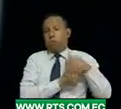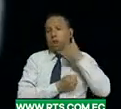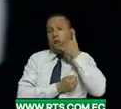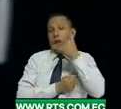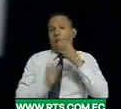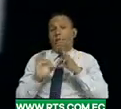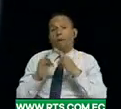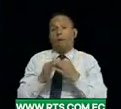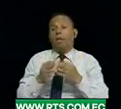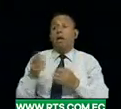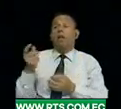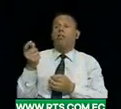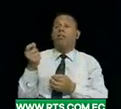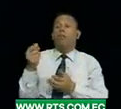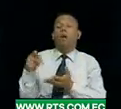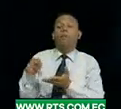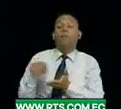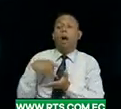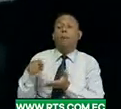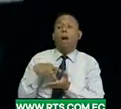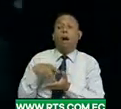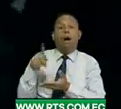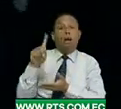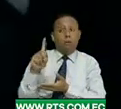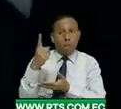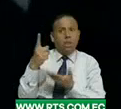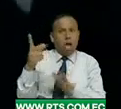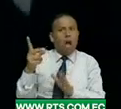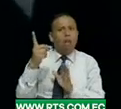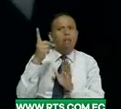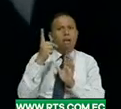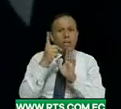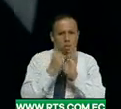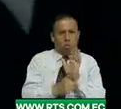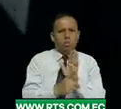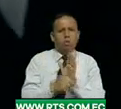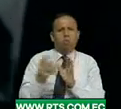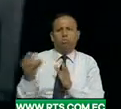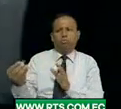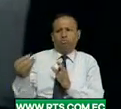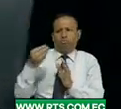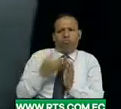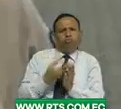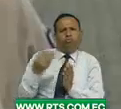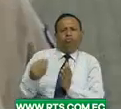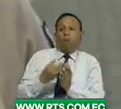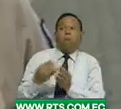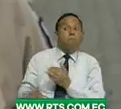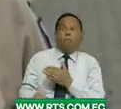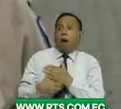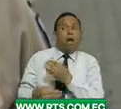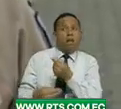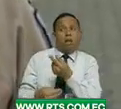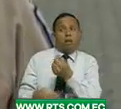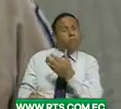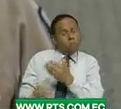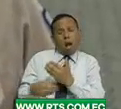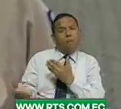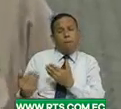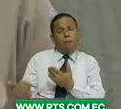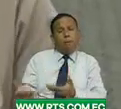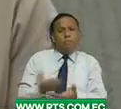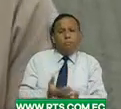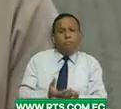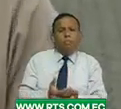dinero. La familia les habría hecho un primer depósito, pero los plagiadores querían más. También a robarse un vehículo,